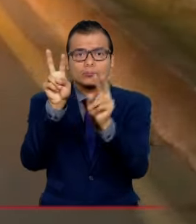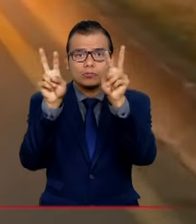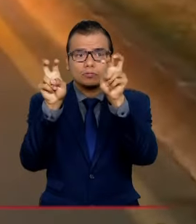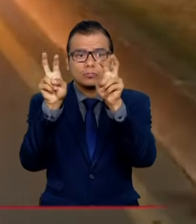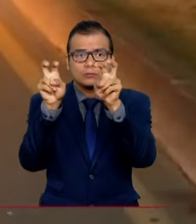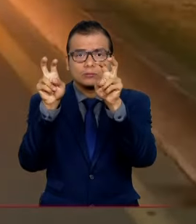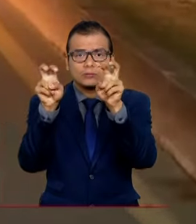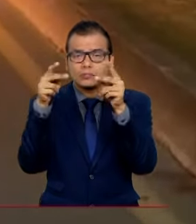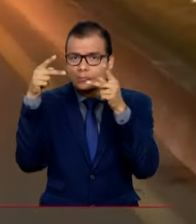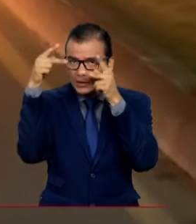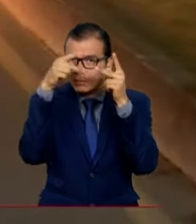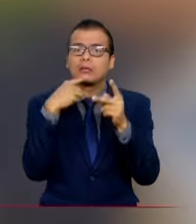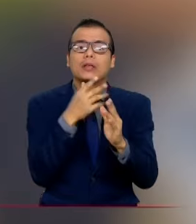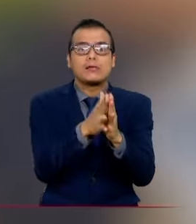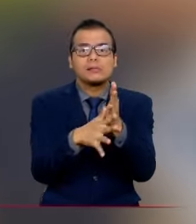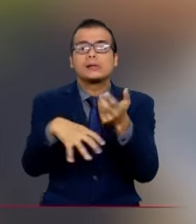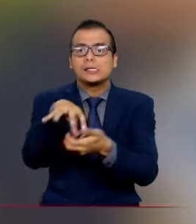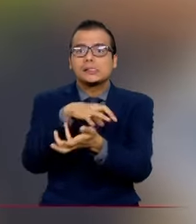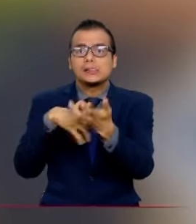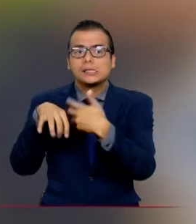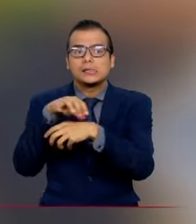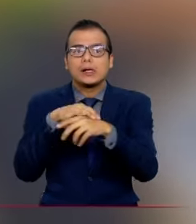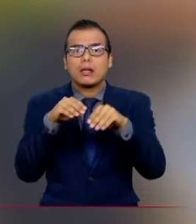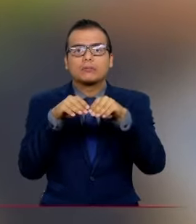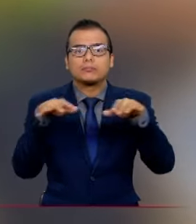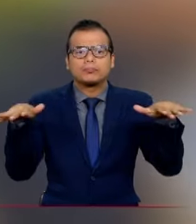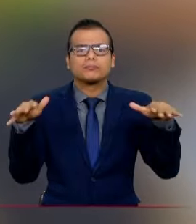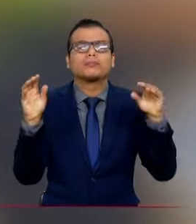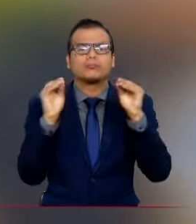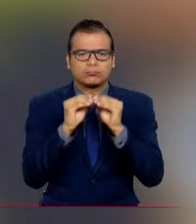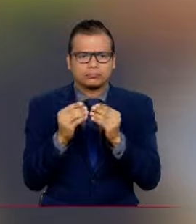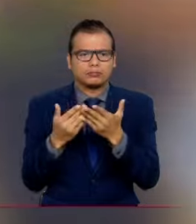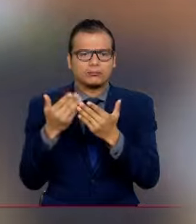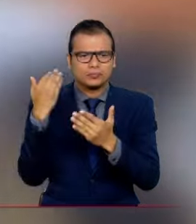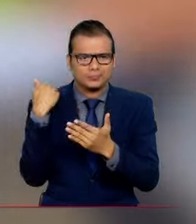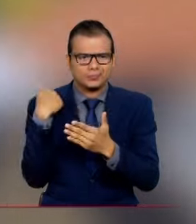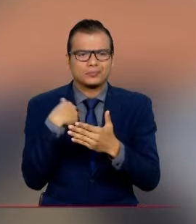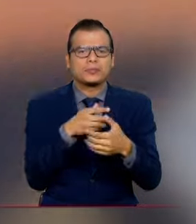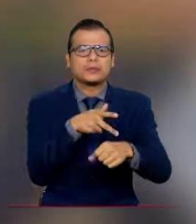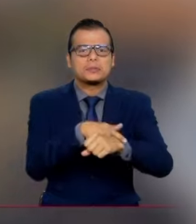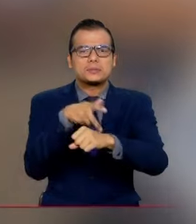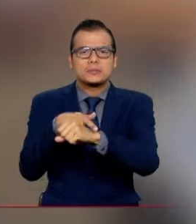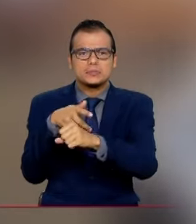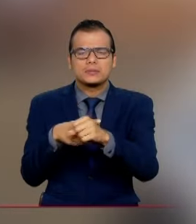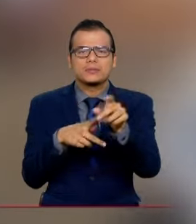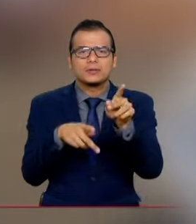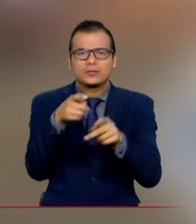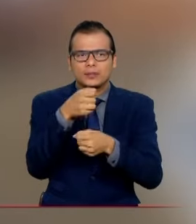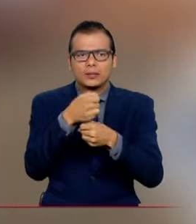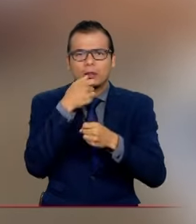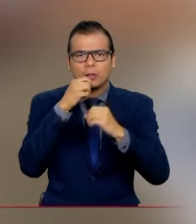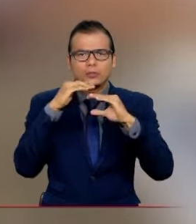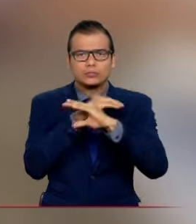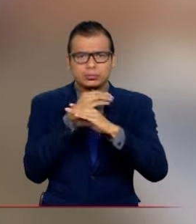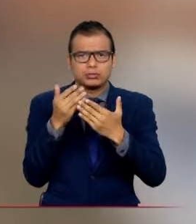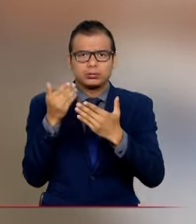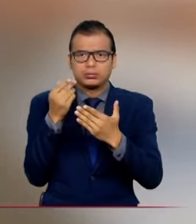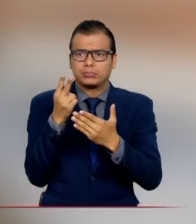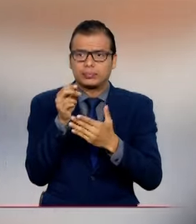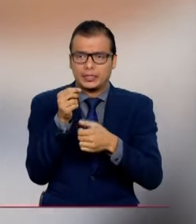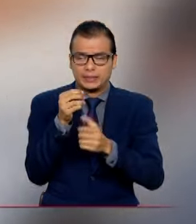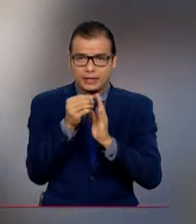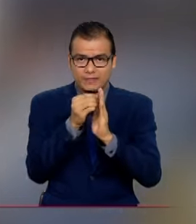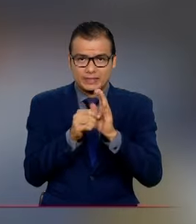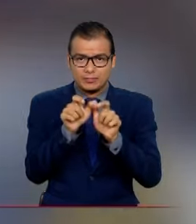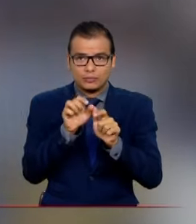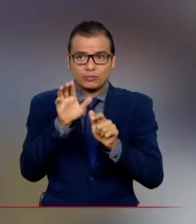en medio de los operativos de tránsito. Además, habrían influido en varios de los 20 casos de agresiones físicas contra agentes registrados durante este